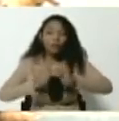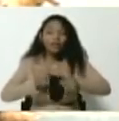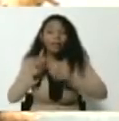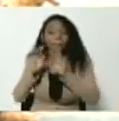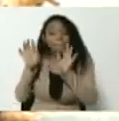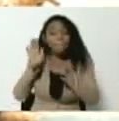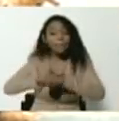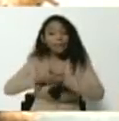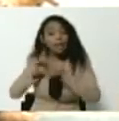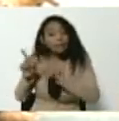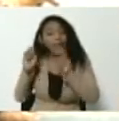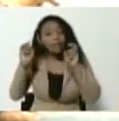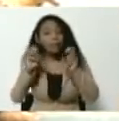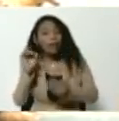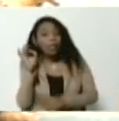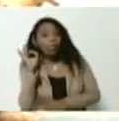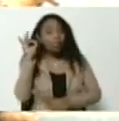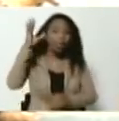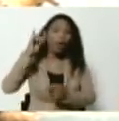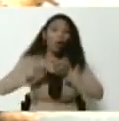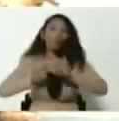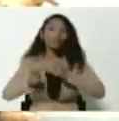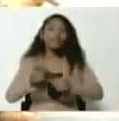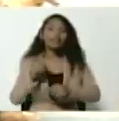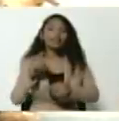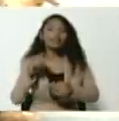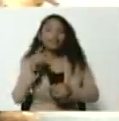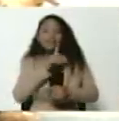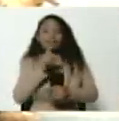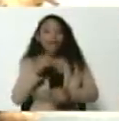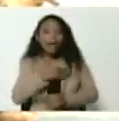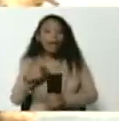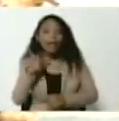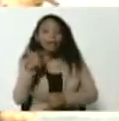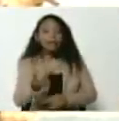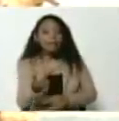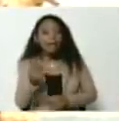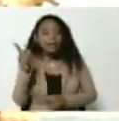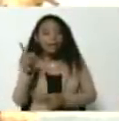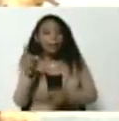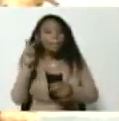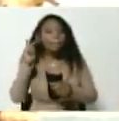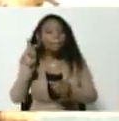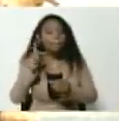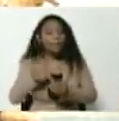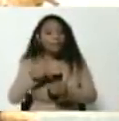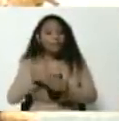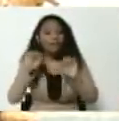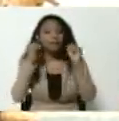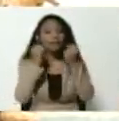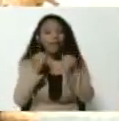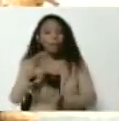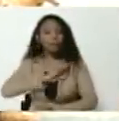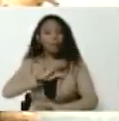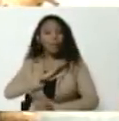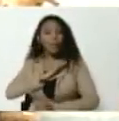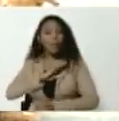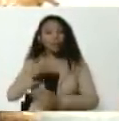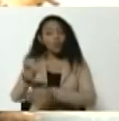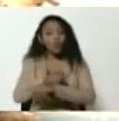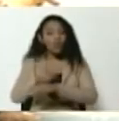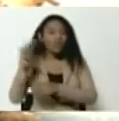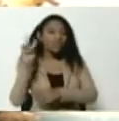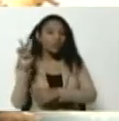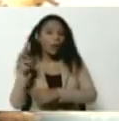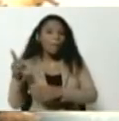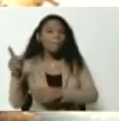sentido, inventó una cosa que se llama el alter ego, que quiere decir que como PDVSA y Citgo pertenecen al gobierno de Venezuela,